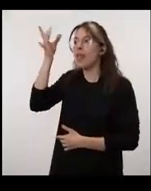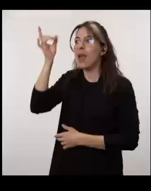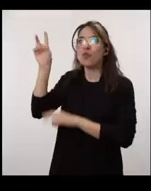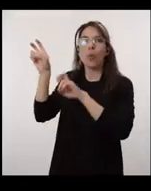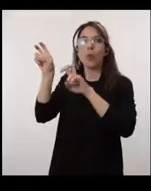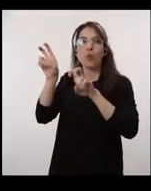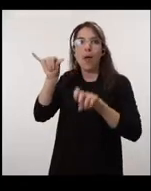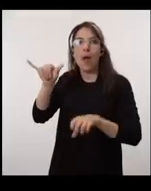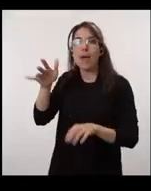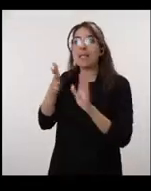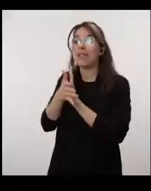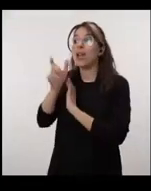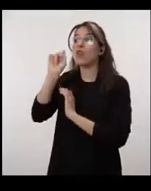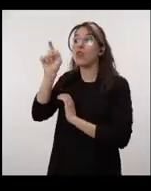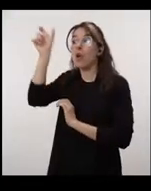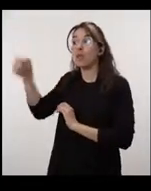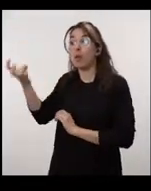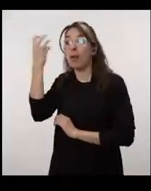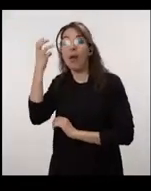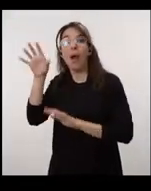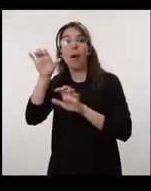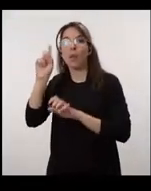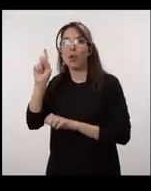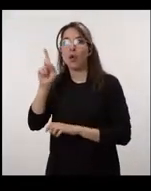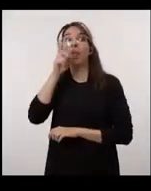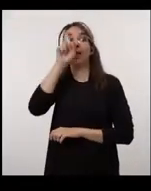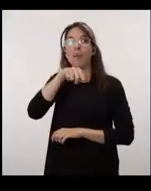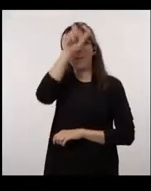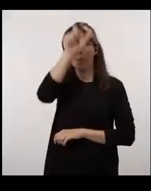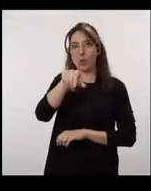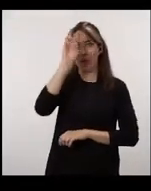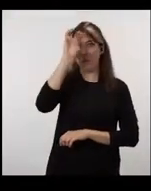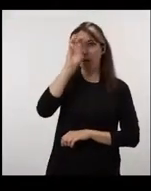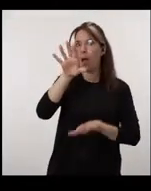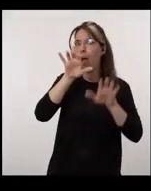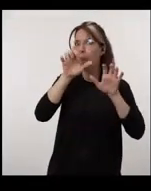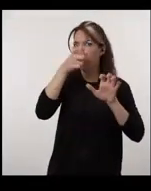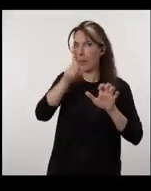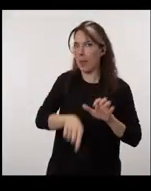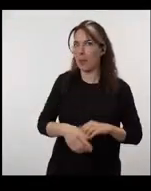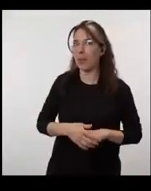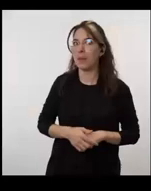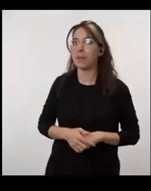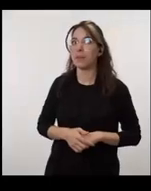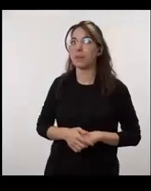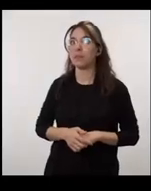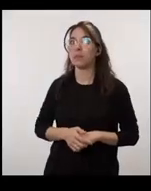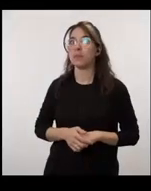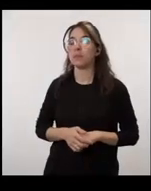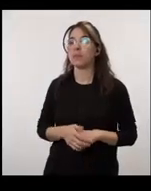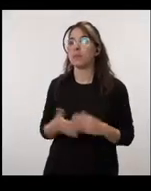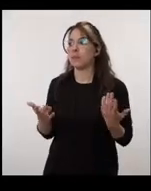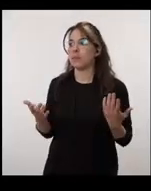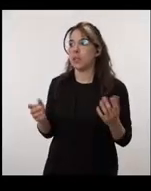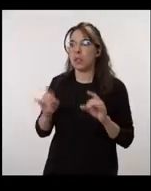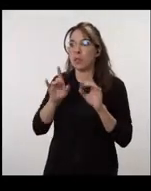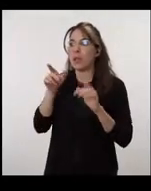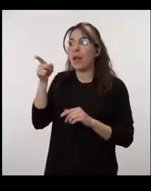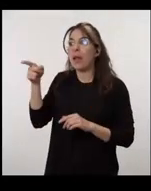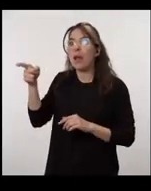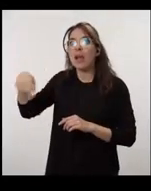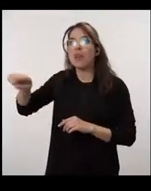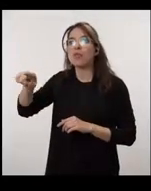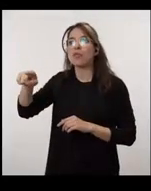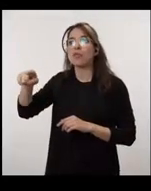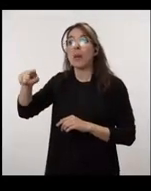también aquí no solamente aprenden los mentor 'no los aprenden y de forma importante los mentores para los motorizados está claro los mentor antes como aprovechan